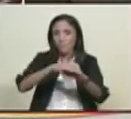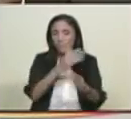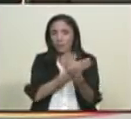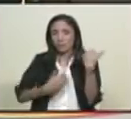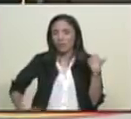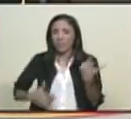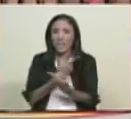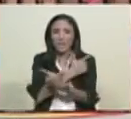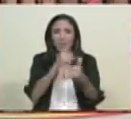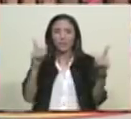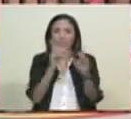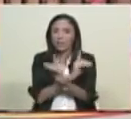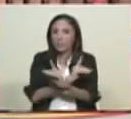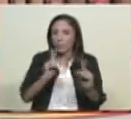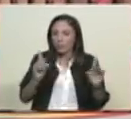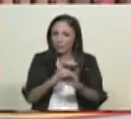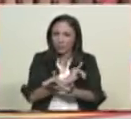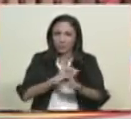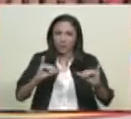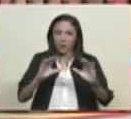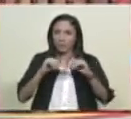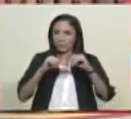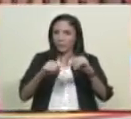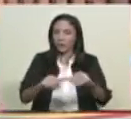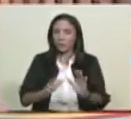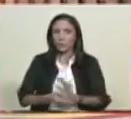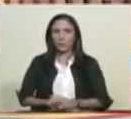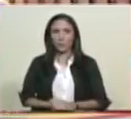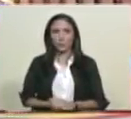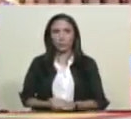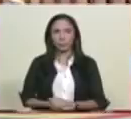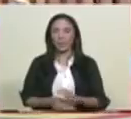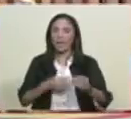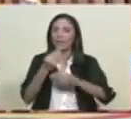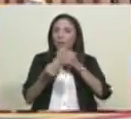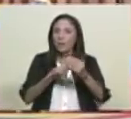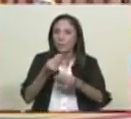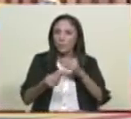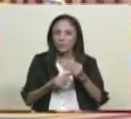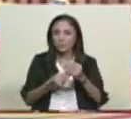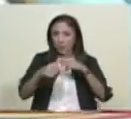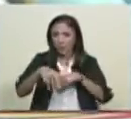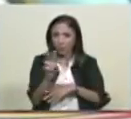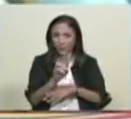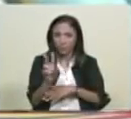libre. Como siempre. Es lo que va a haber.